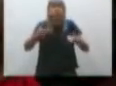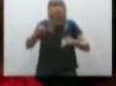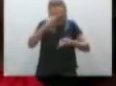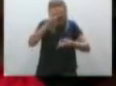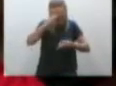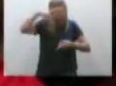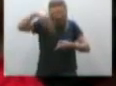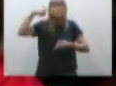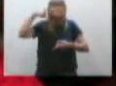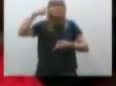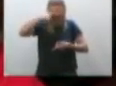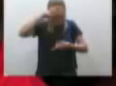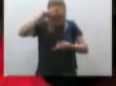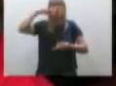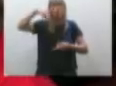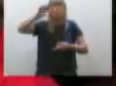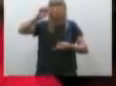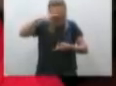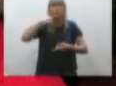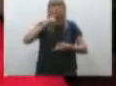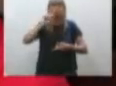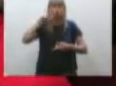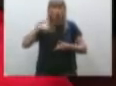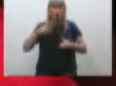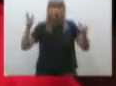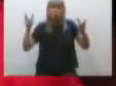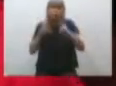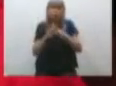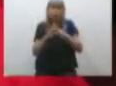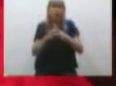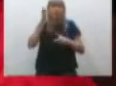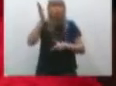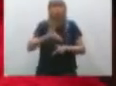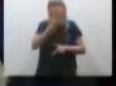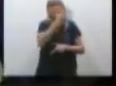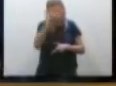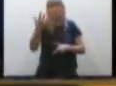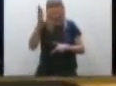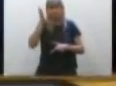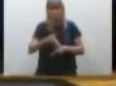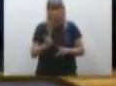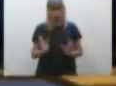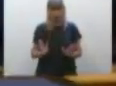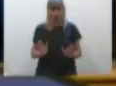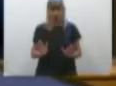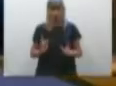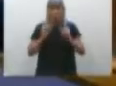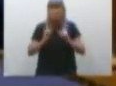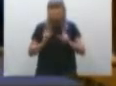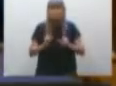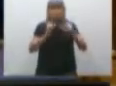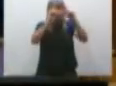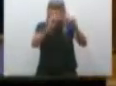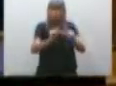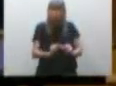del aborto estar a favor de la legalización no es estar a favor del aborto lo digo esto porque la cantidad de agresiones y de violencia que hay de mensajes que uno